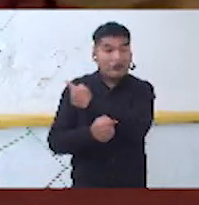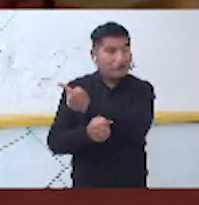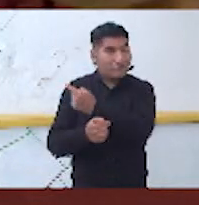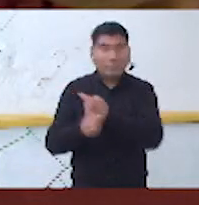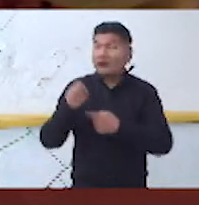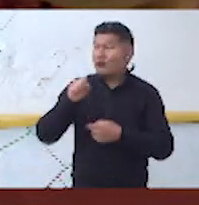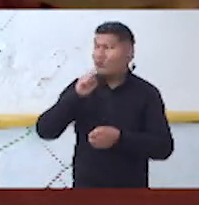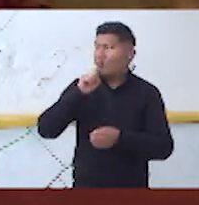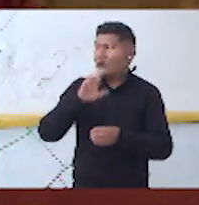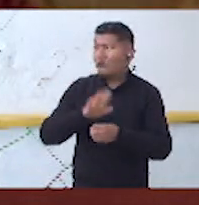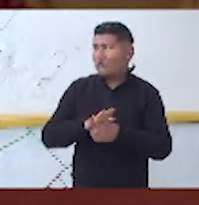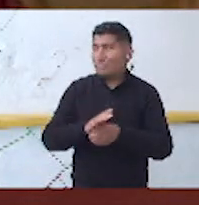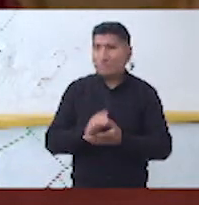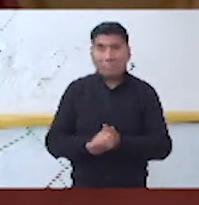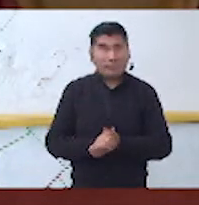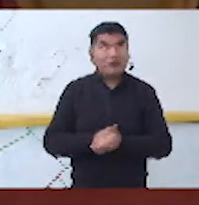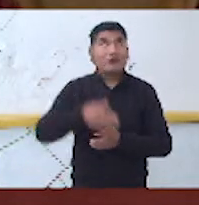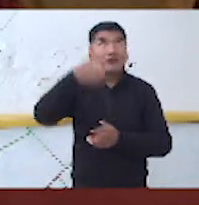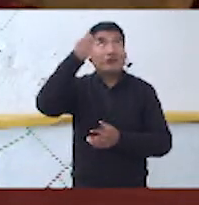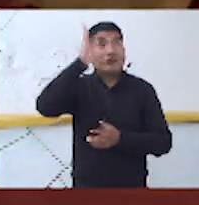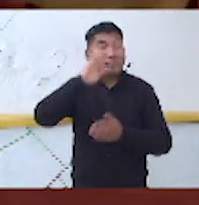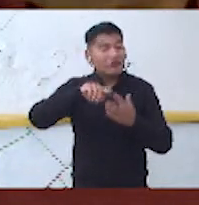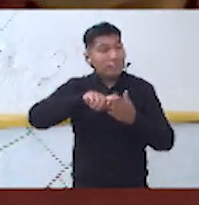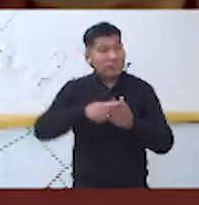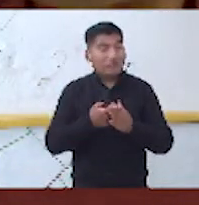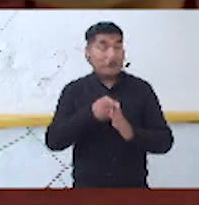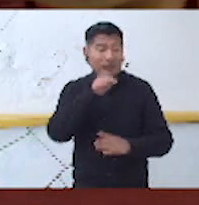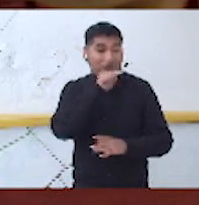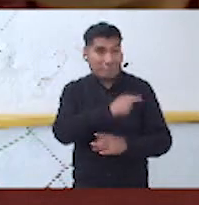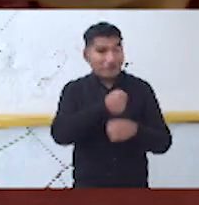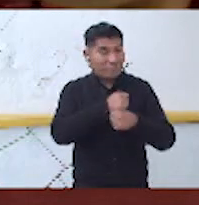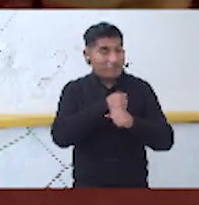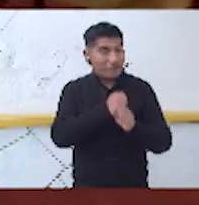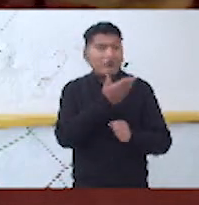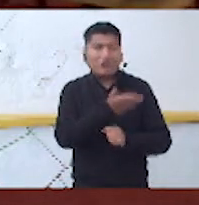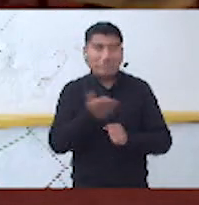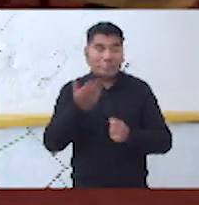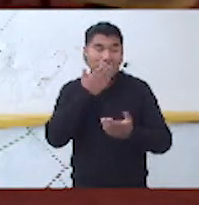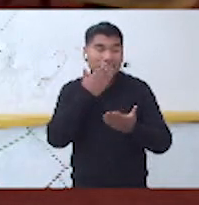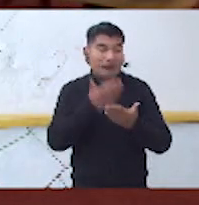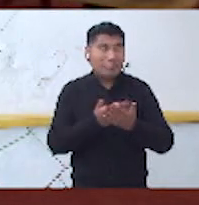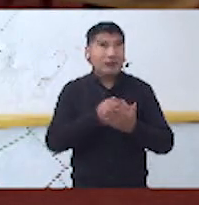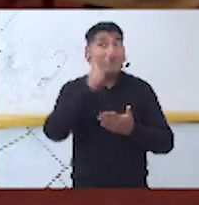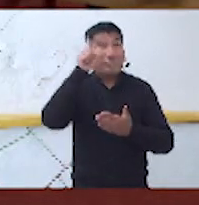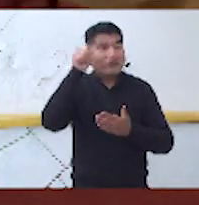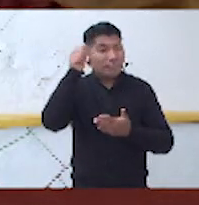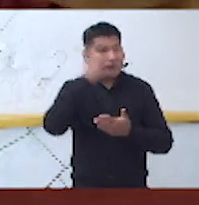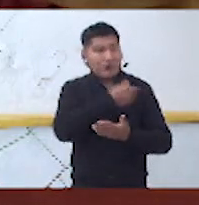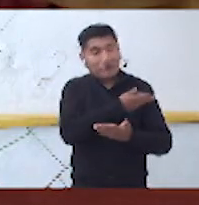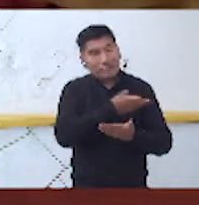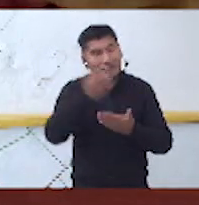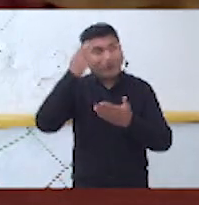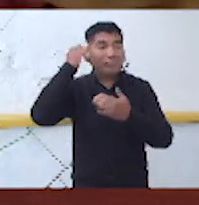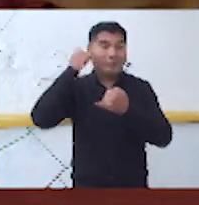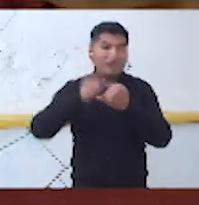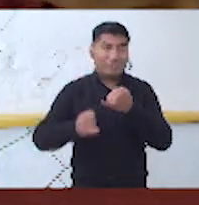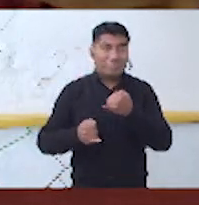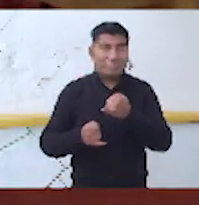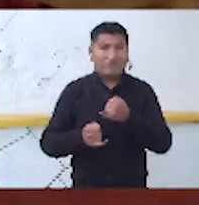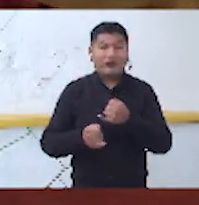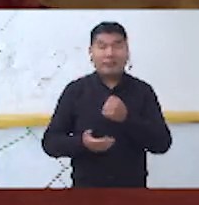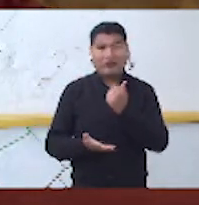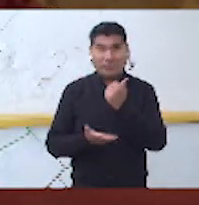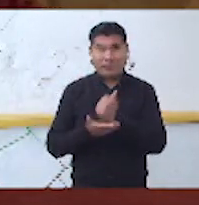Prometo. Dios, que comenzó en ti la obra buena, él mismo la lleve a término.